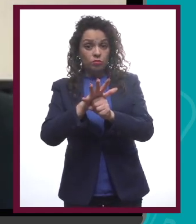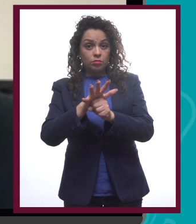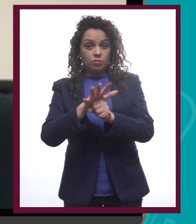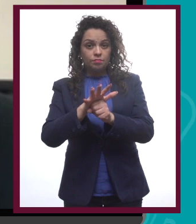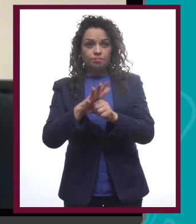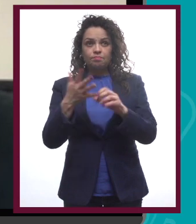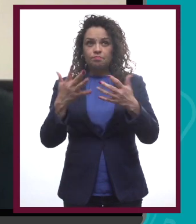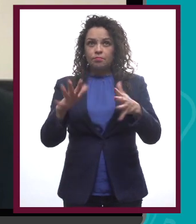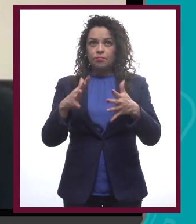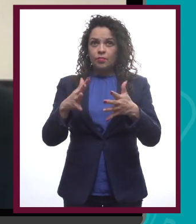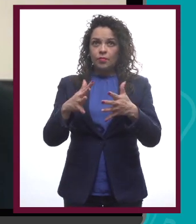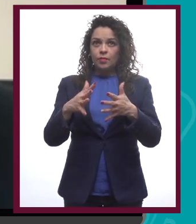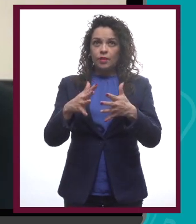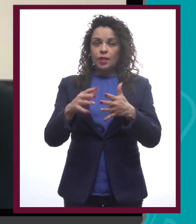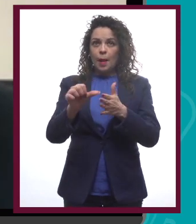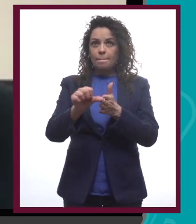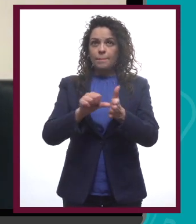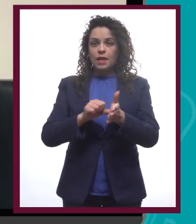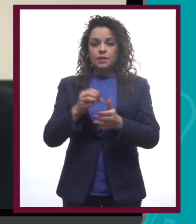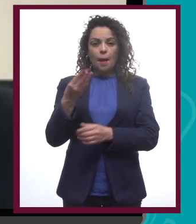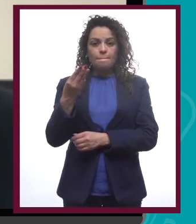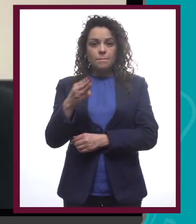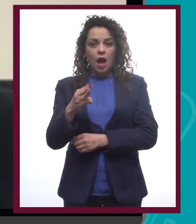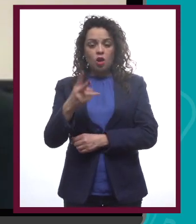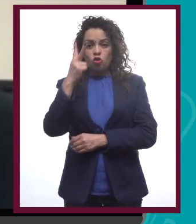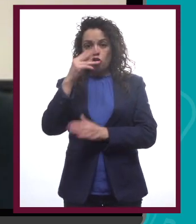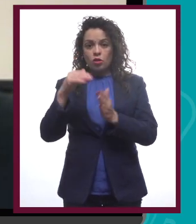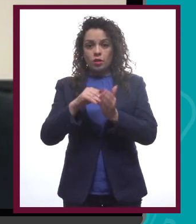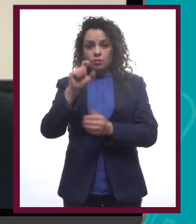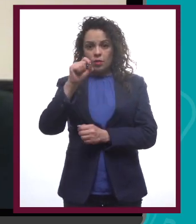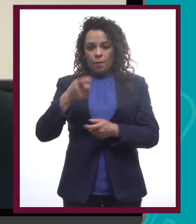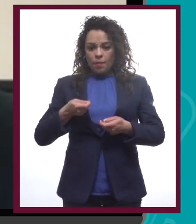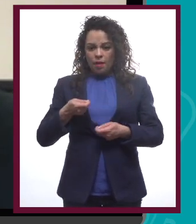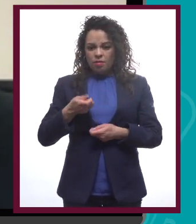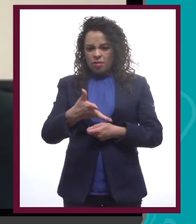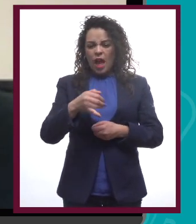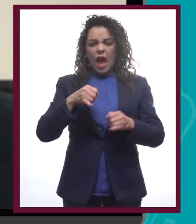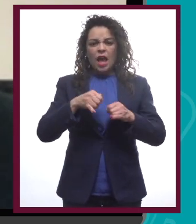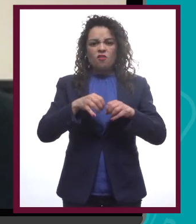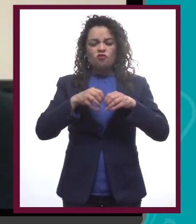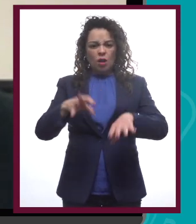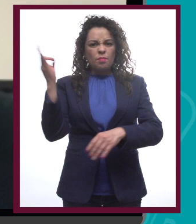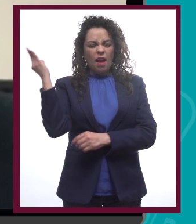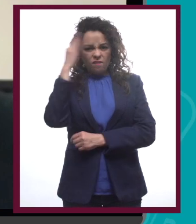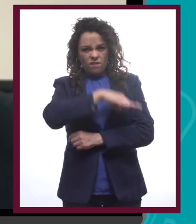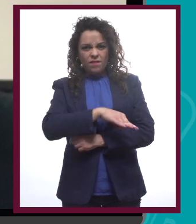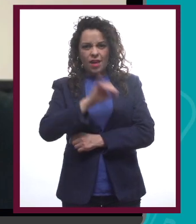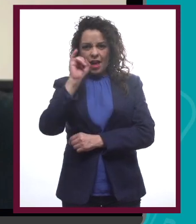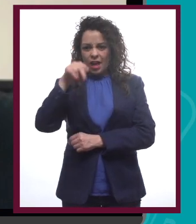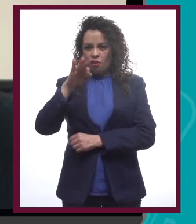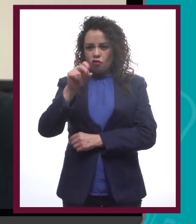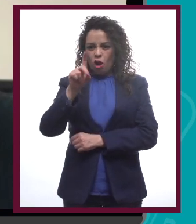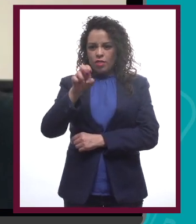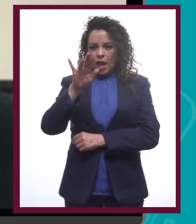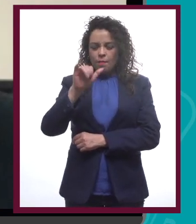coronavirus, alrededor de mayo del 2020, definió la infodemia como esta